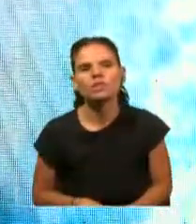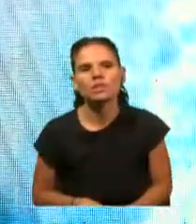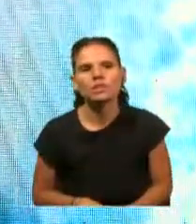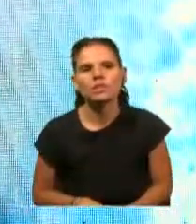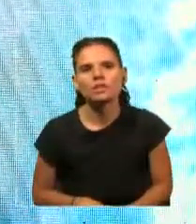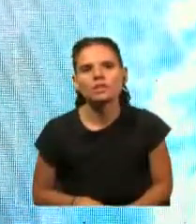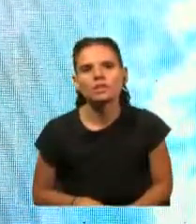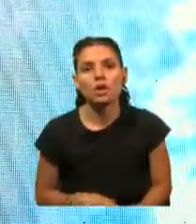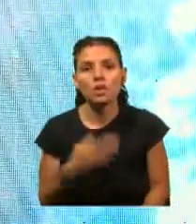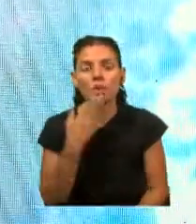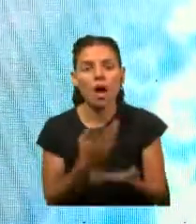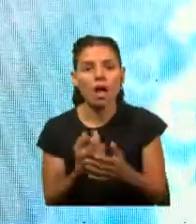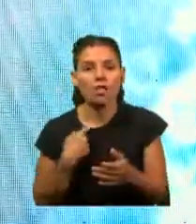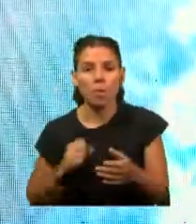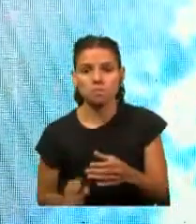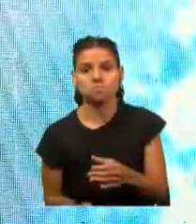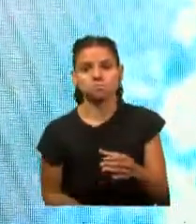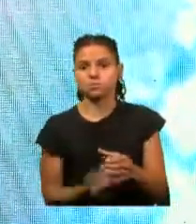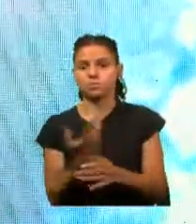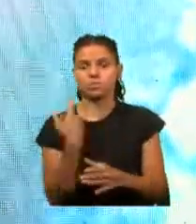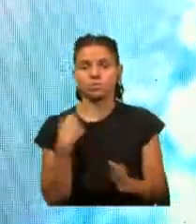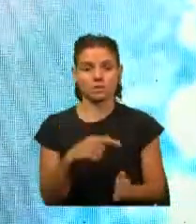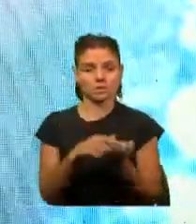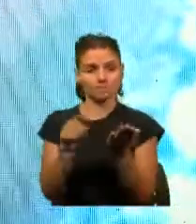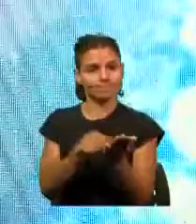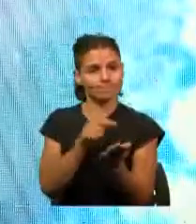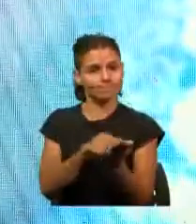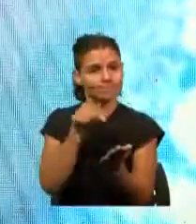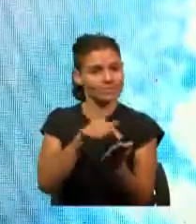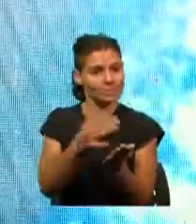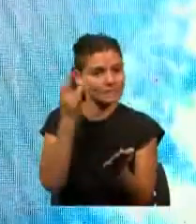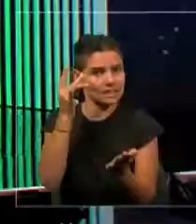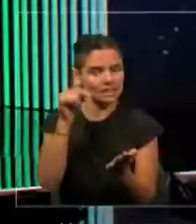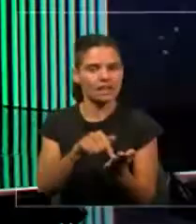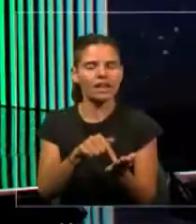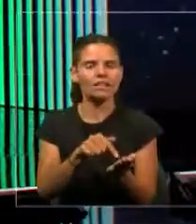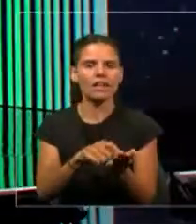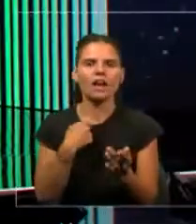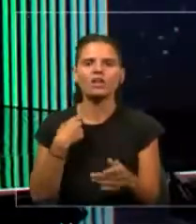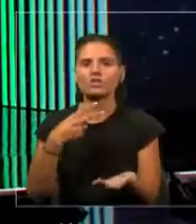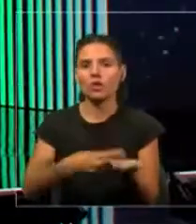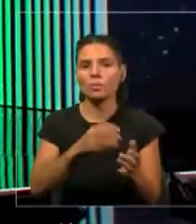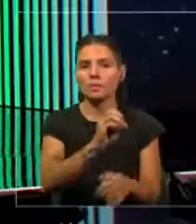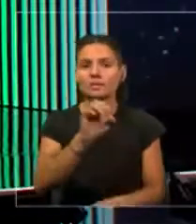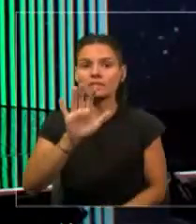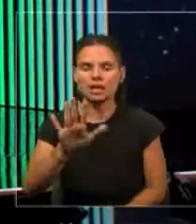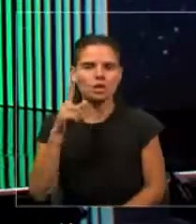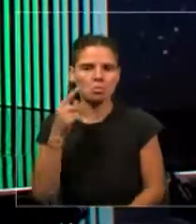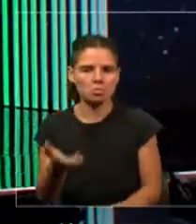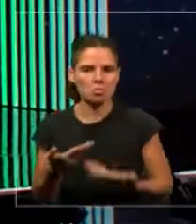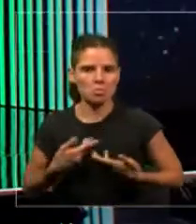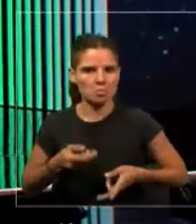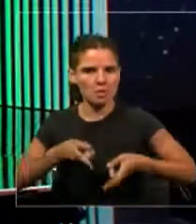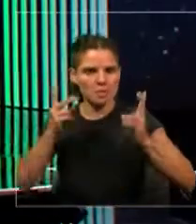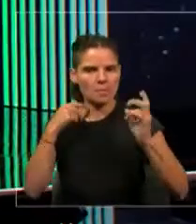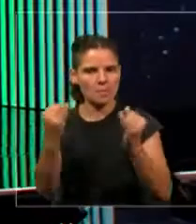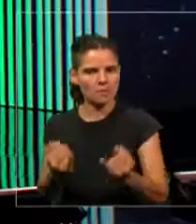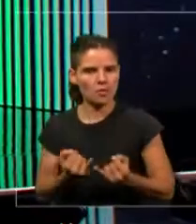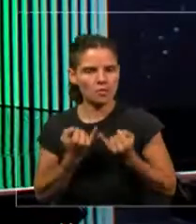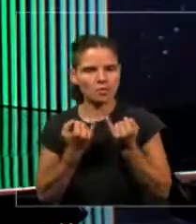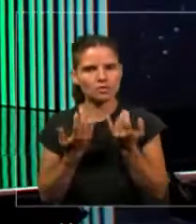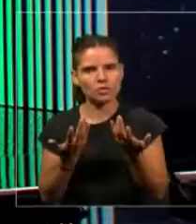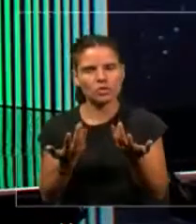de los smartphones en el año 2005, que no solo permitía tener acceso a información dentro de